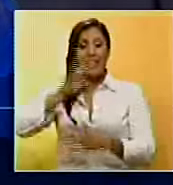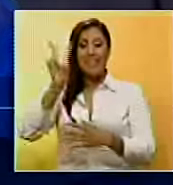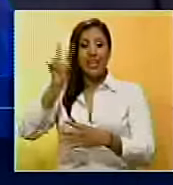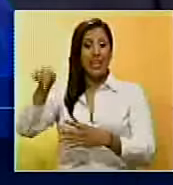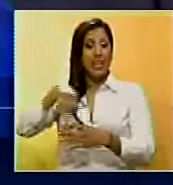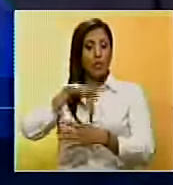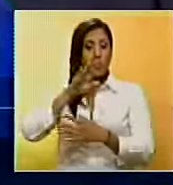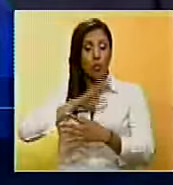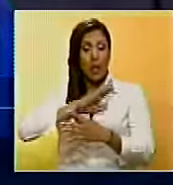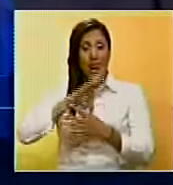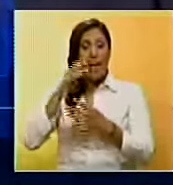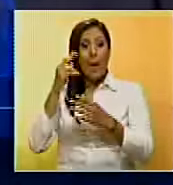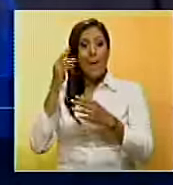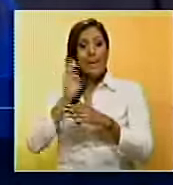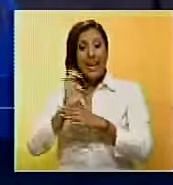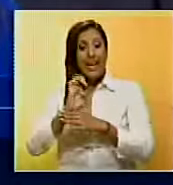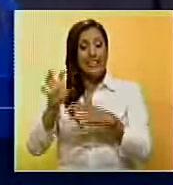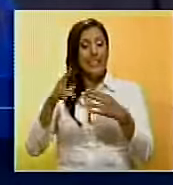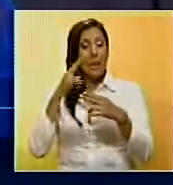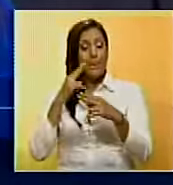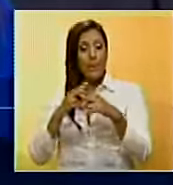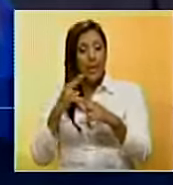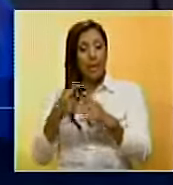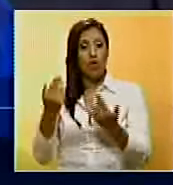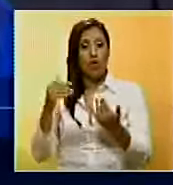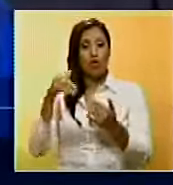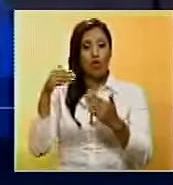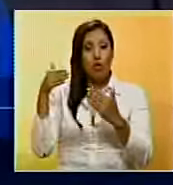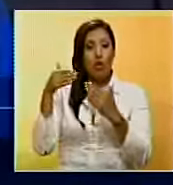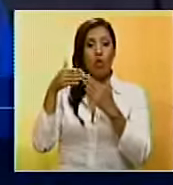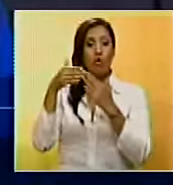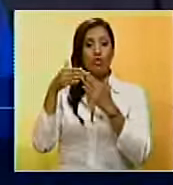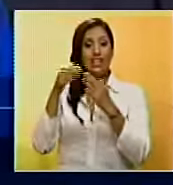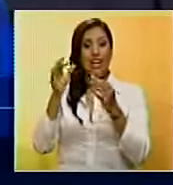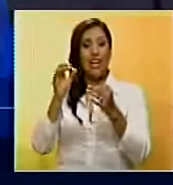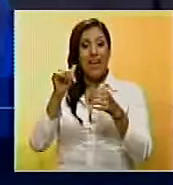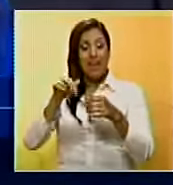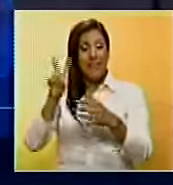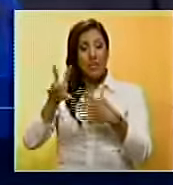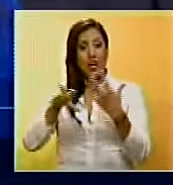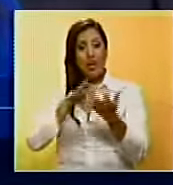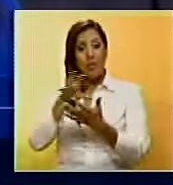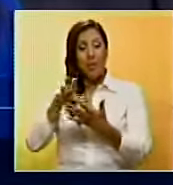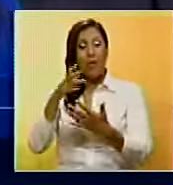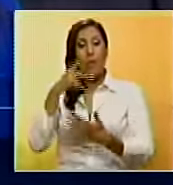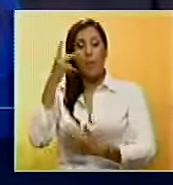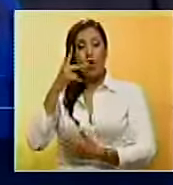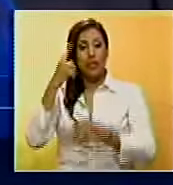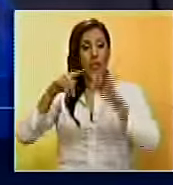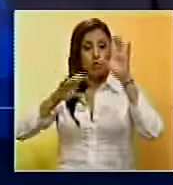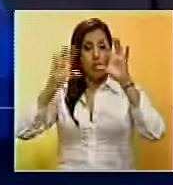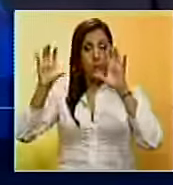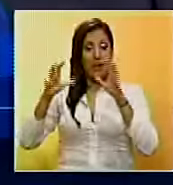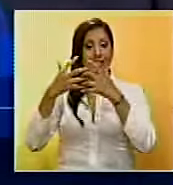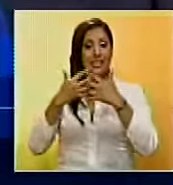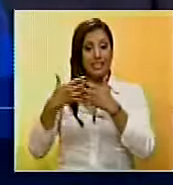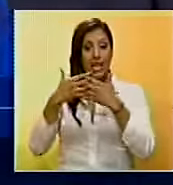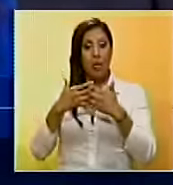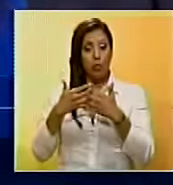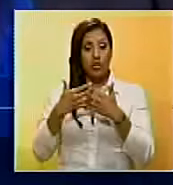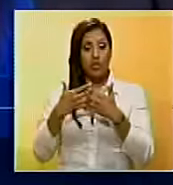amenaza inusual y extraordinaria contra la seguridad nacional y contra la política exterior de los Estados